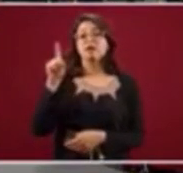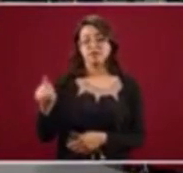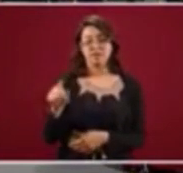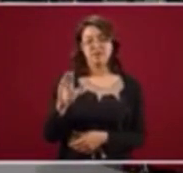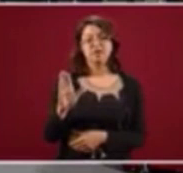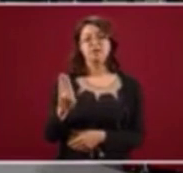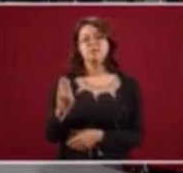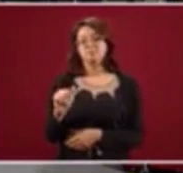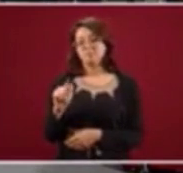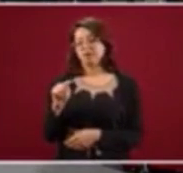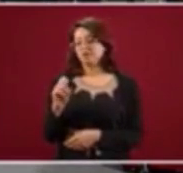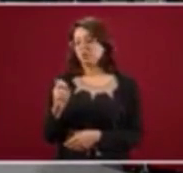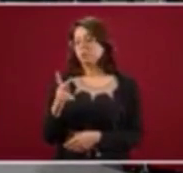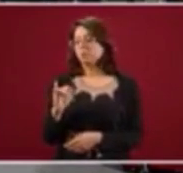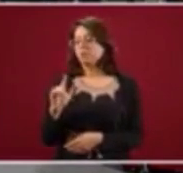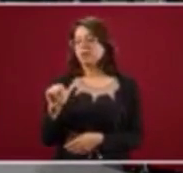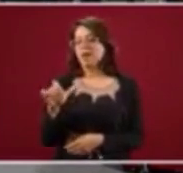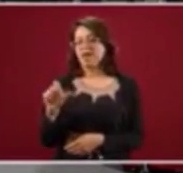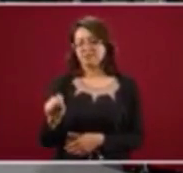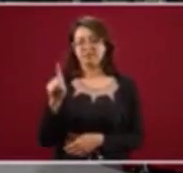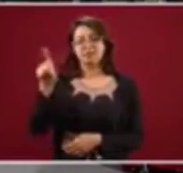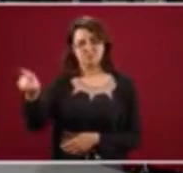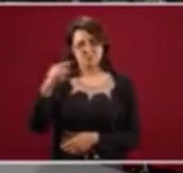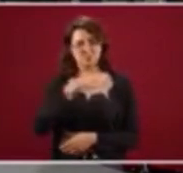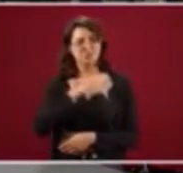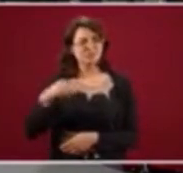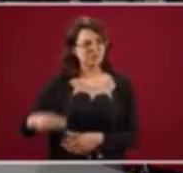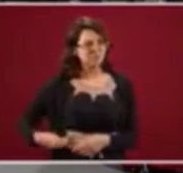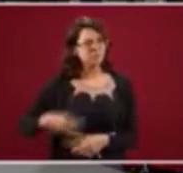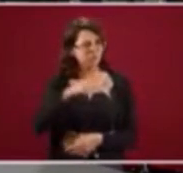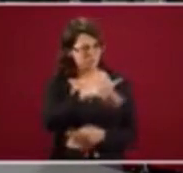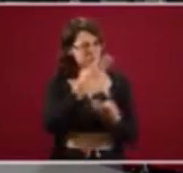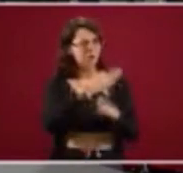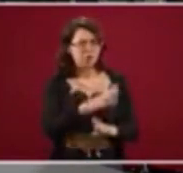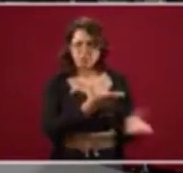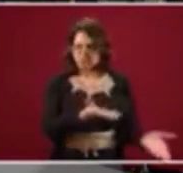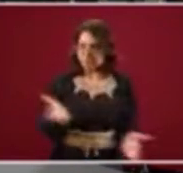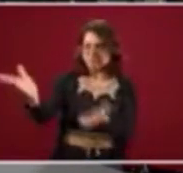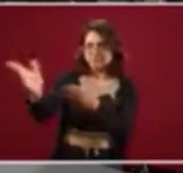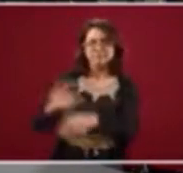Batopilas. Que pongan ahí su banco.